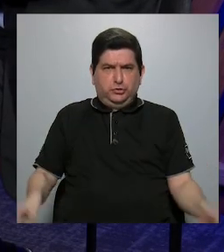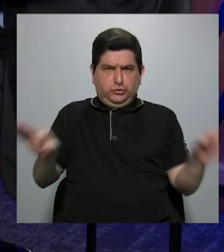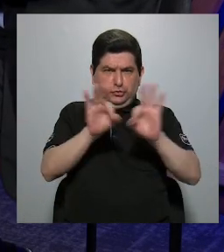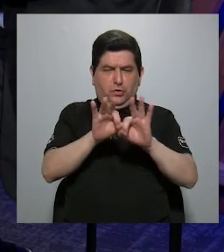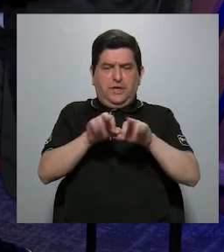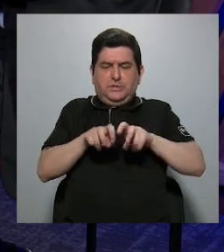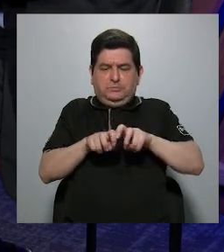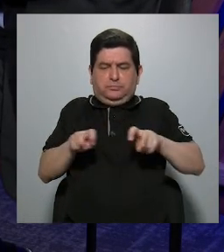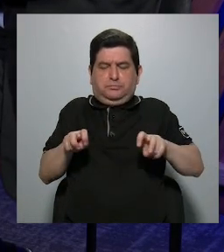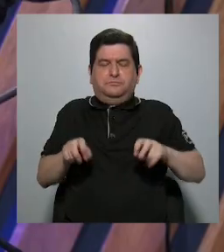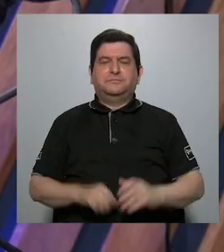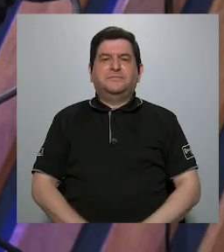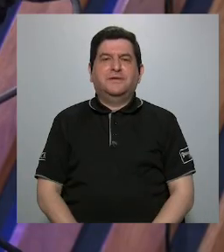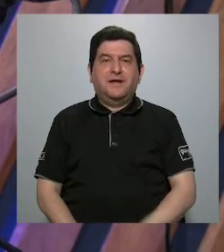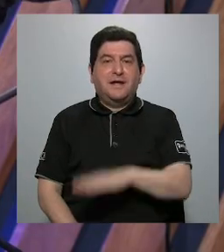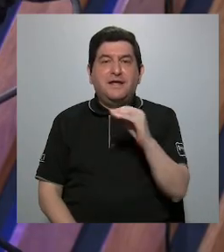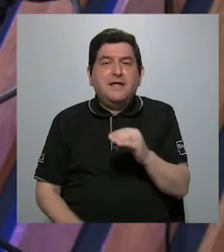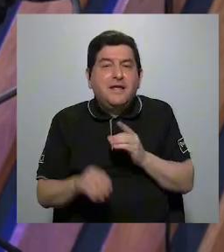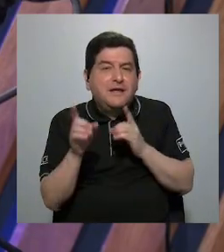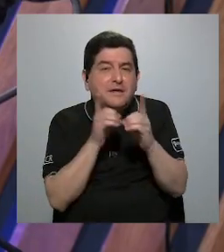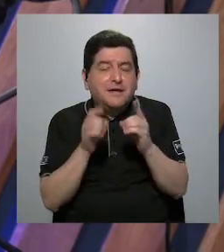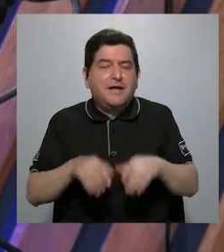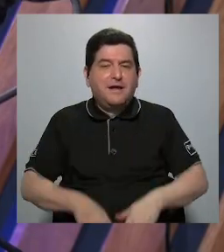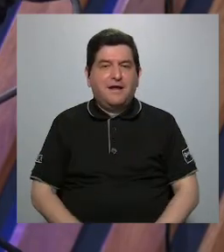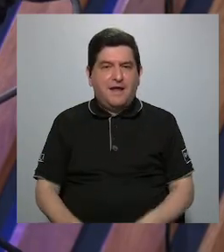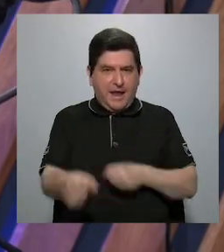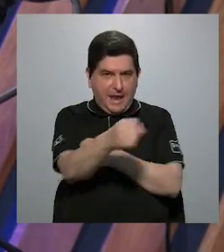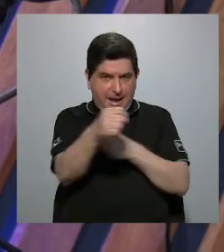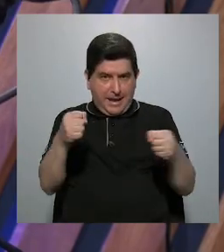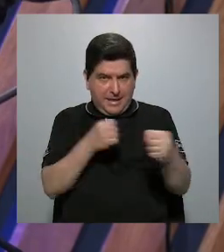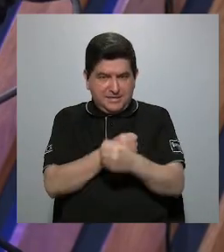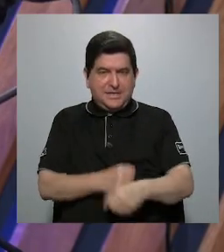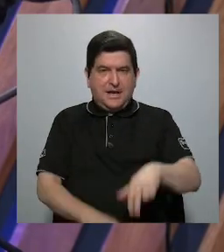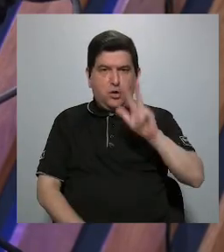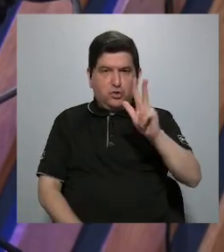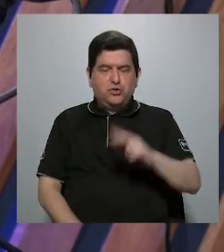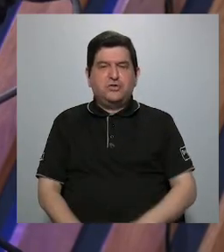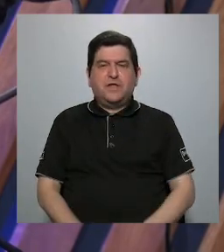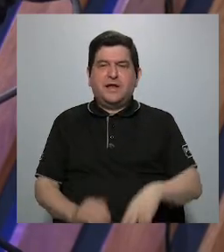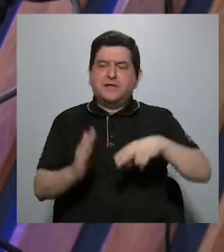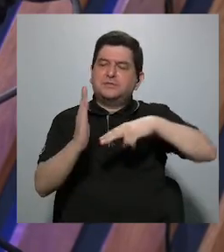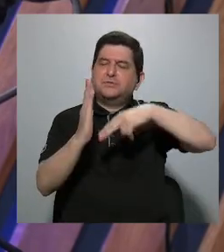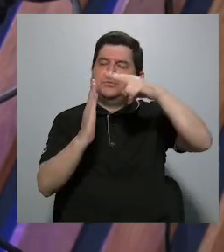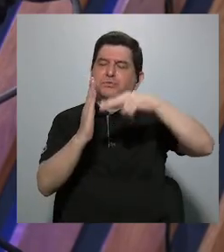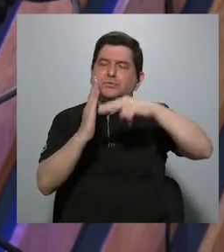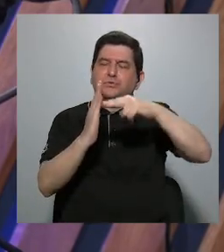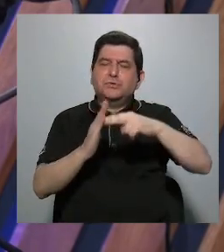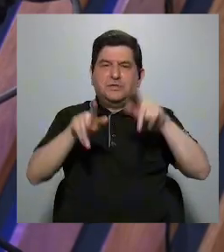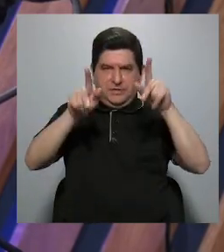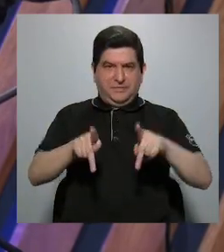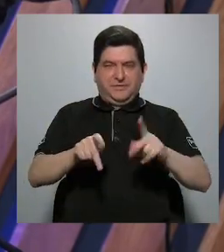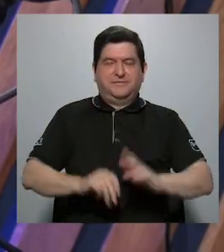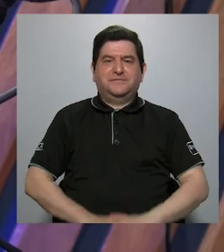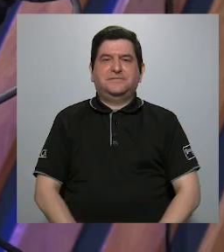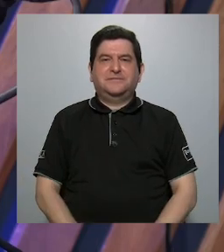dignatarios. Y él describe que en ese salón hay tres retratos